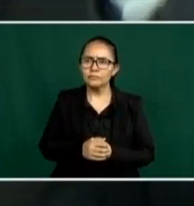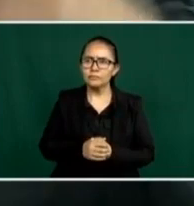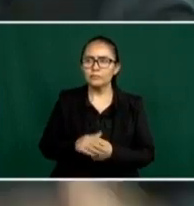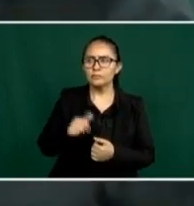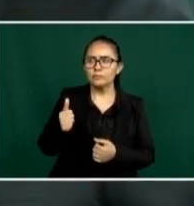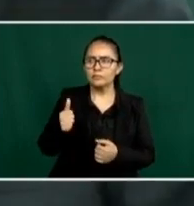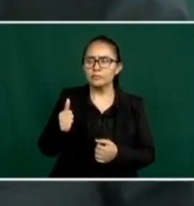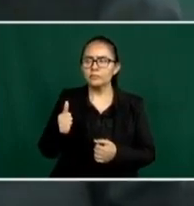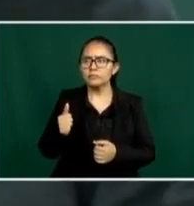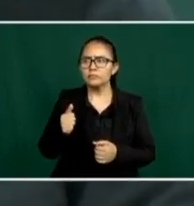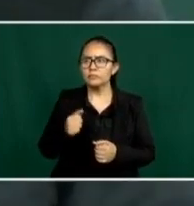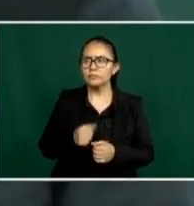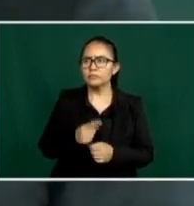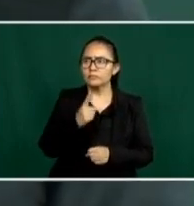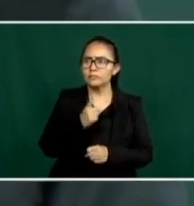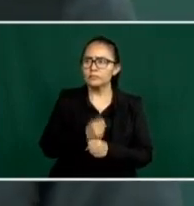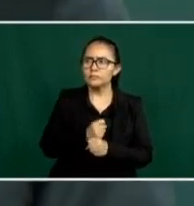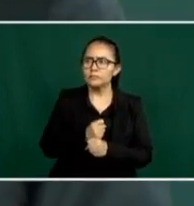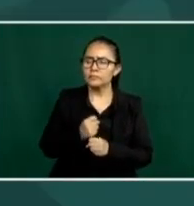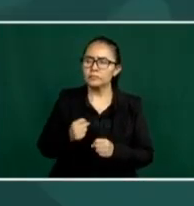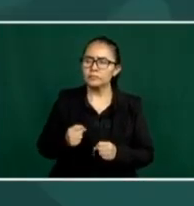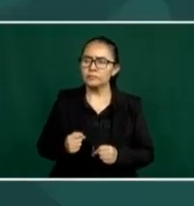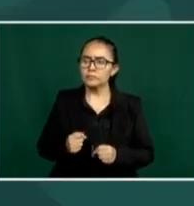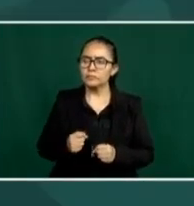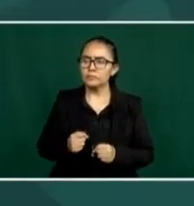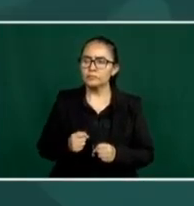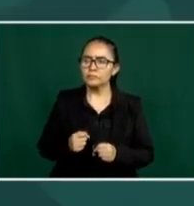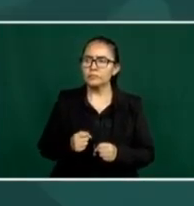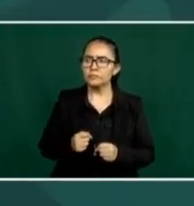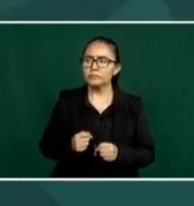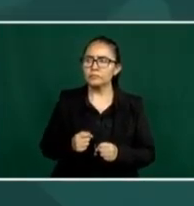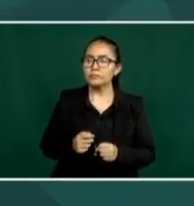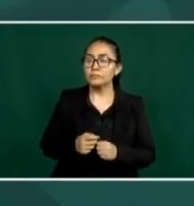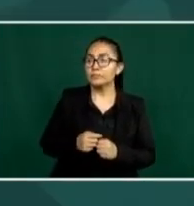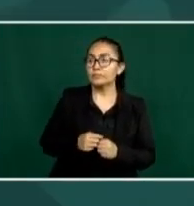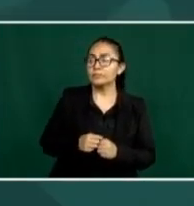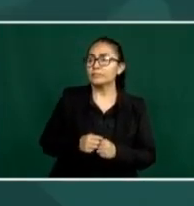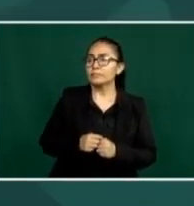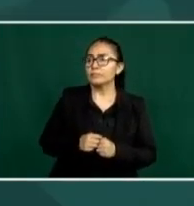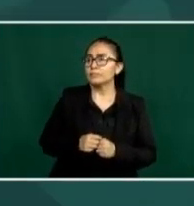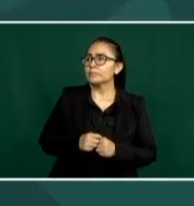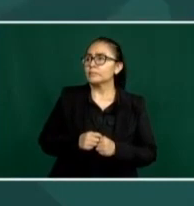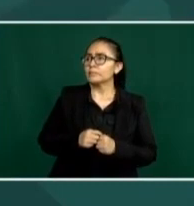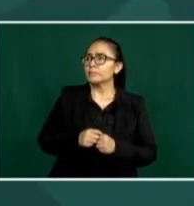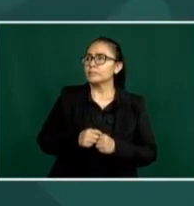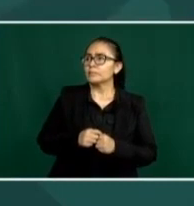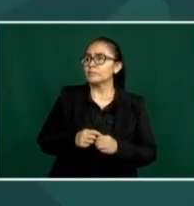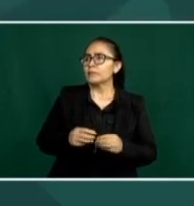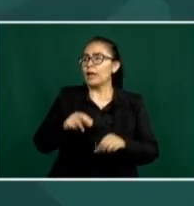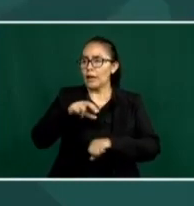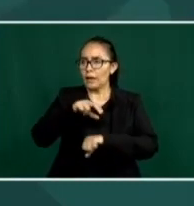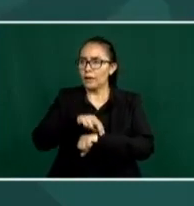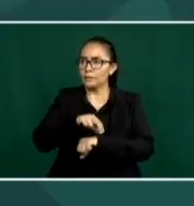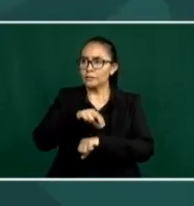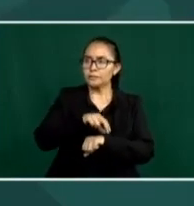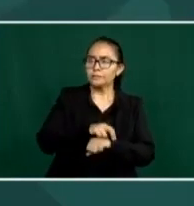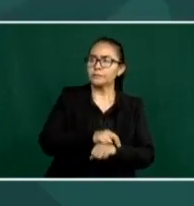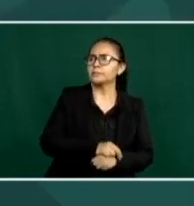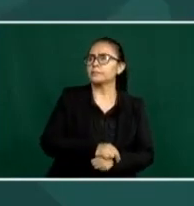Otra nota, primera plana el Financiero. Se despide a médicos